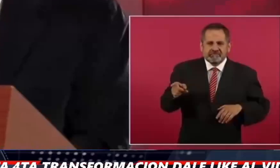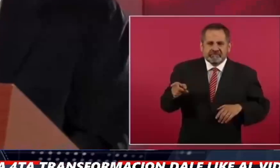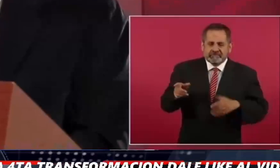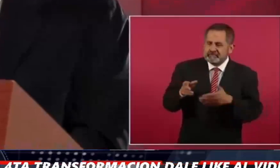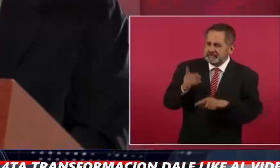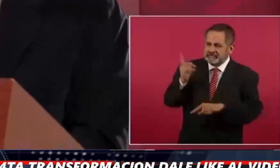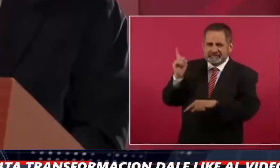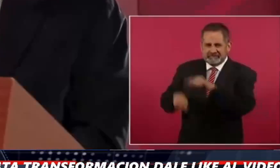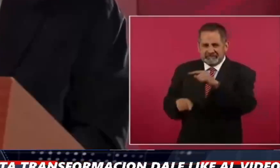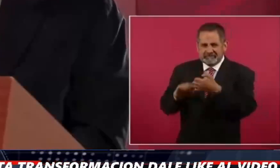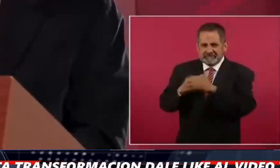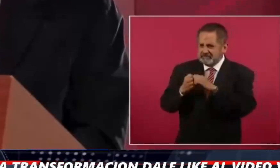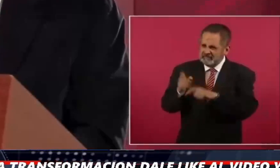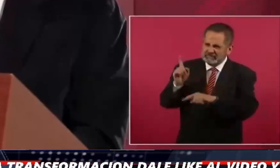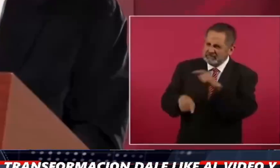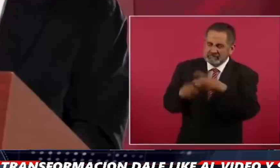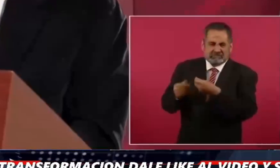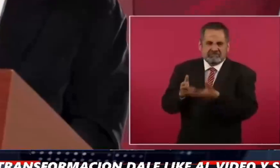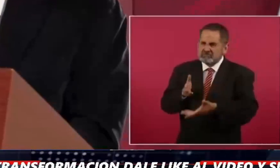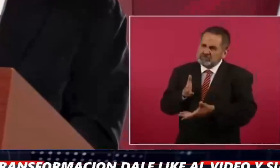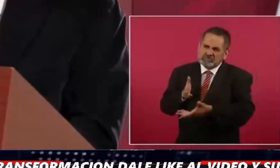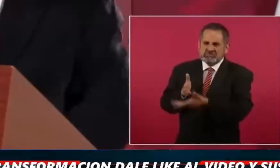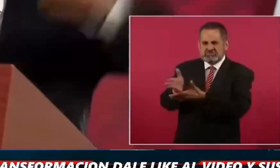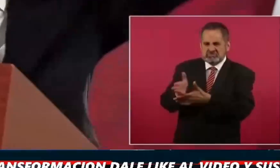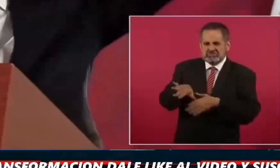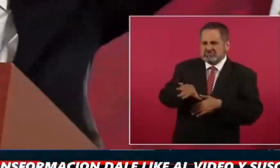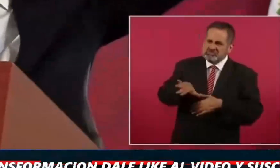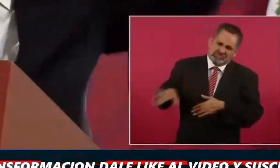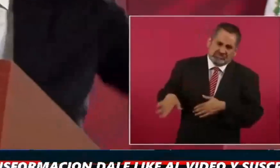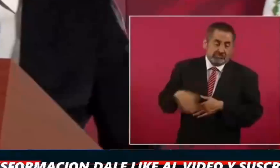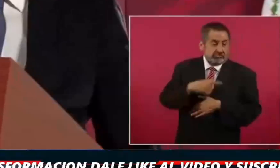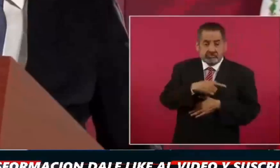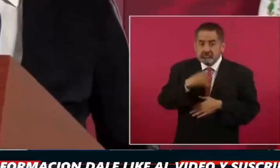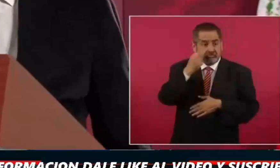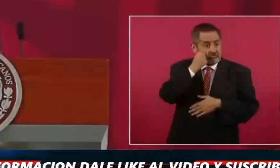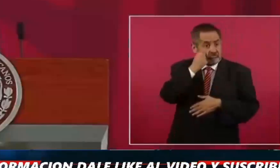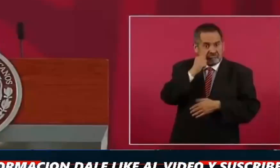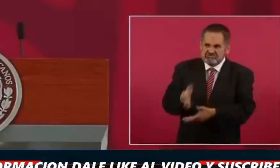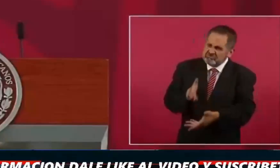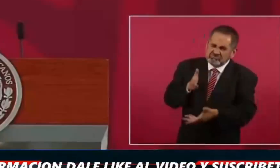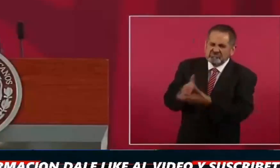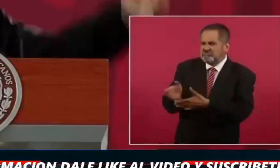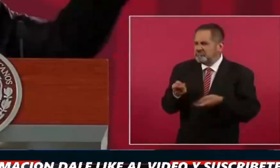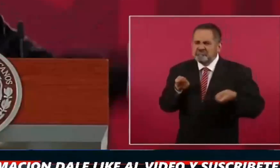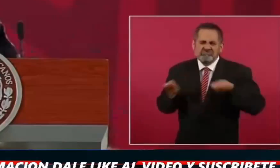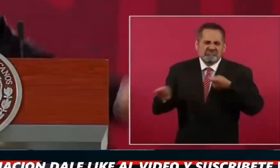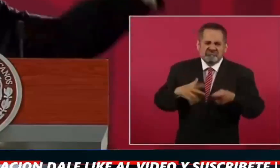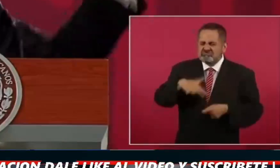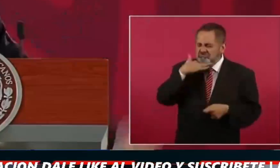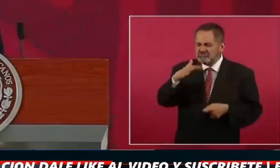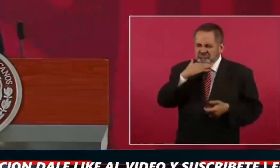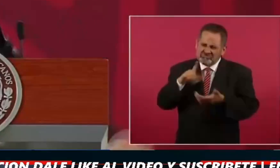a vencer, sino como enemigos a destruir, ahí no les importó hacer el